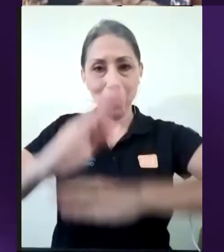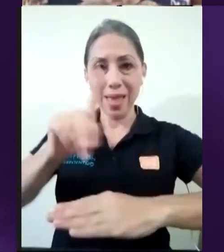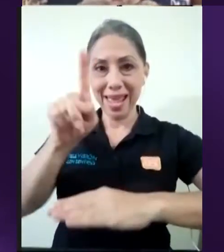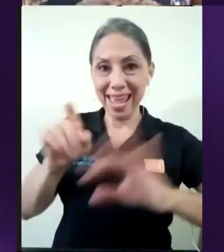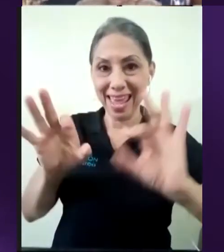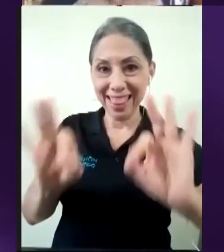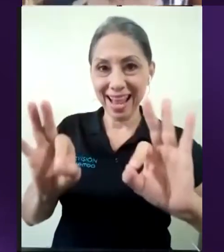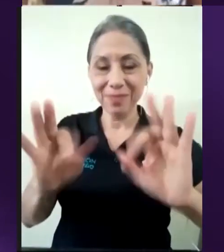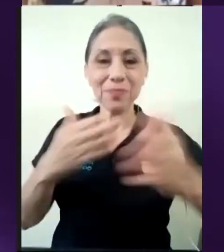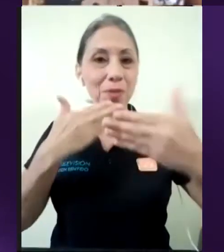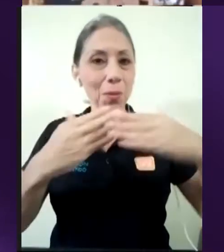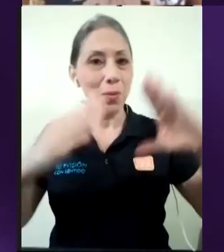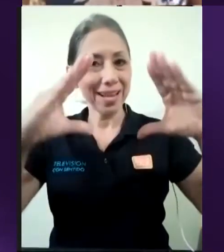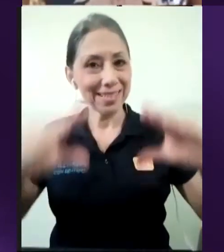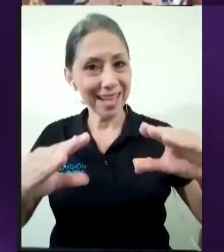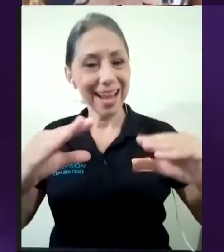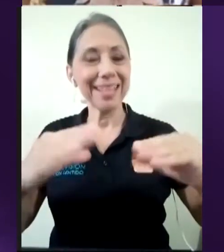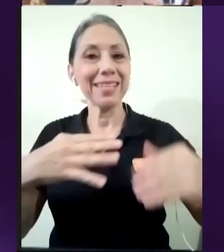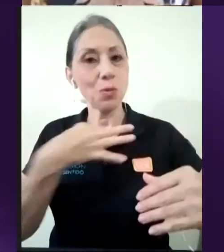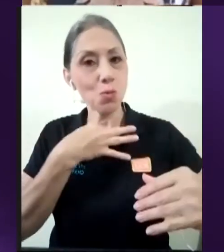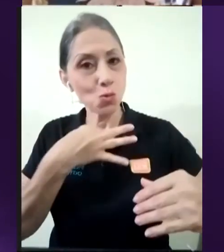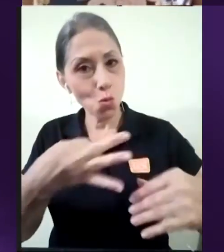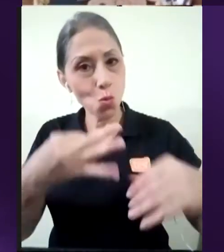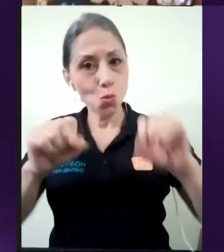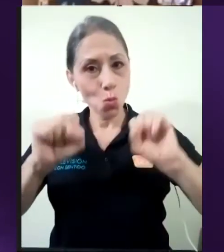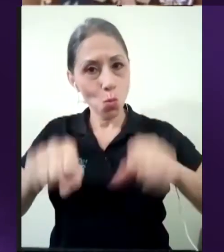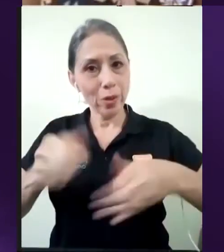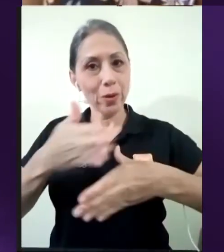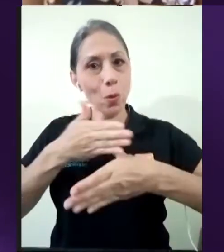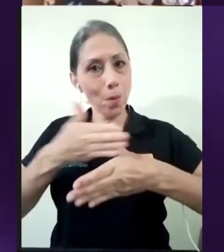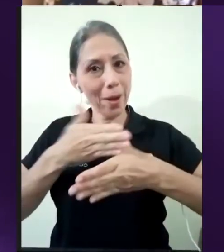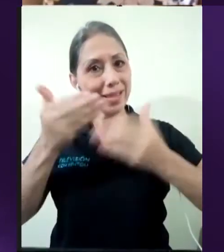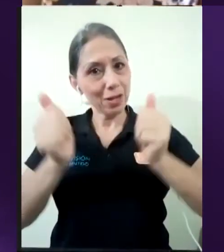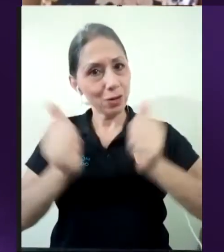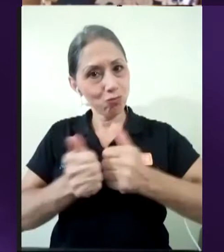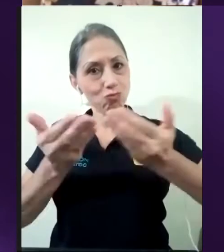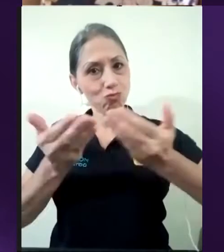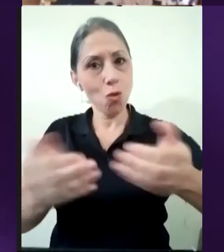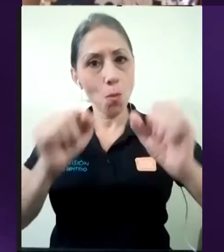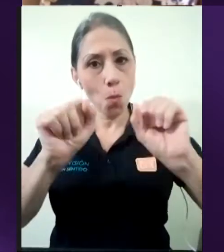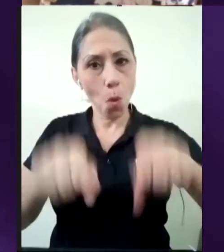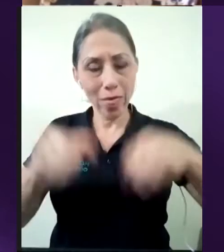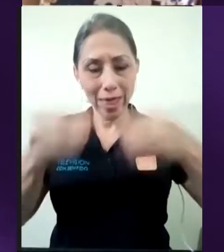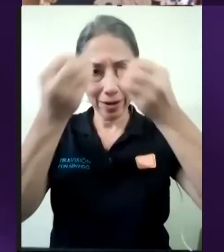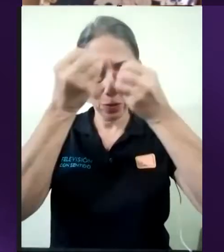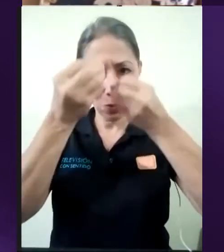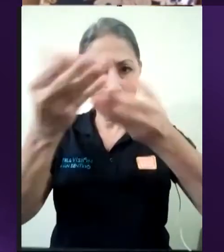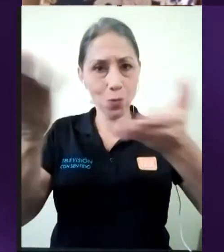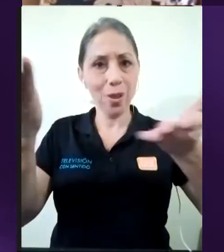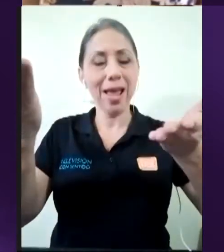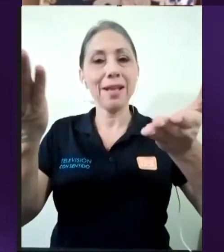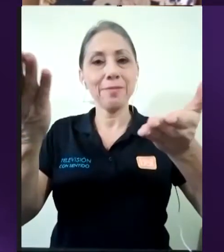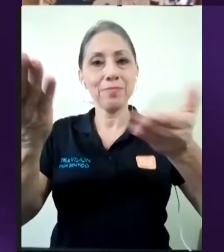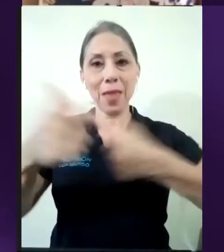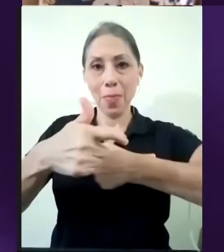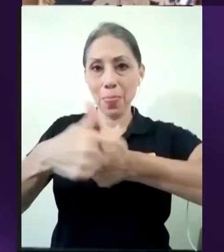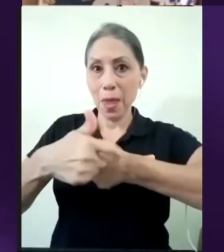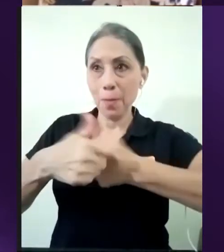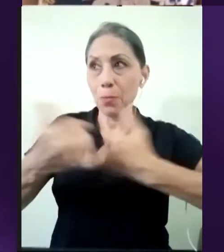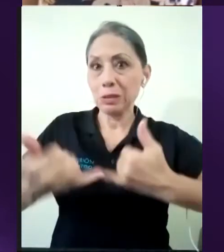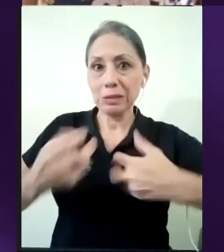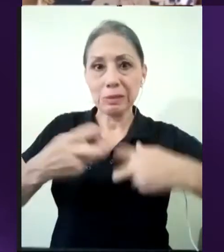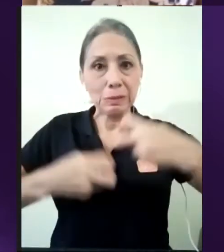Buenas tardes, mucho gusto de poder compartir este espacio y poder llevar información en tiempos de crisis que